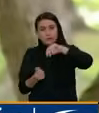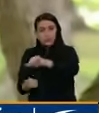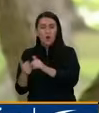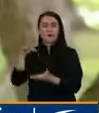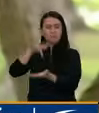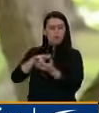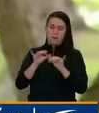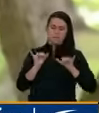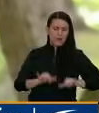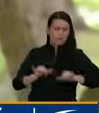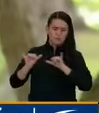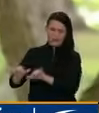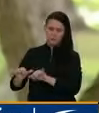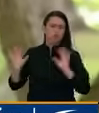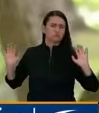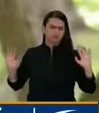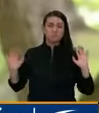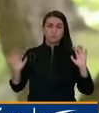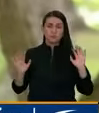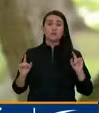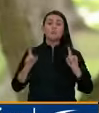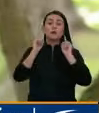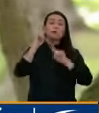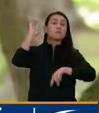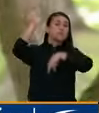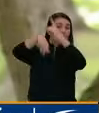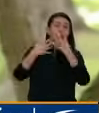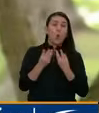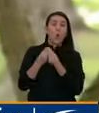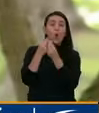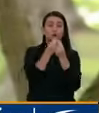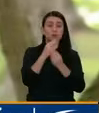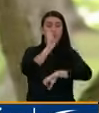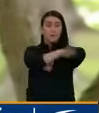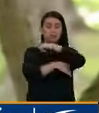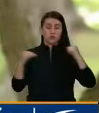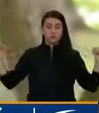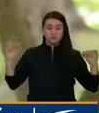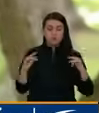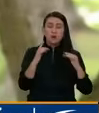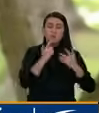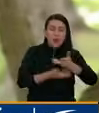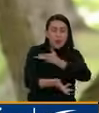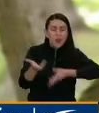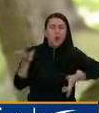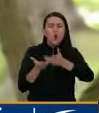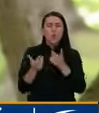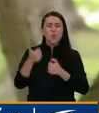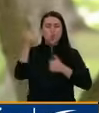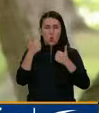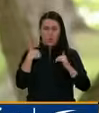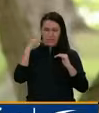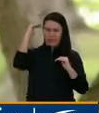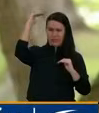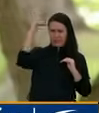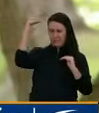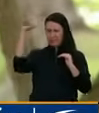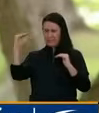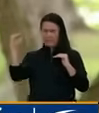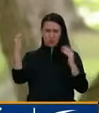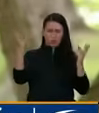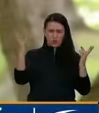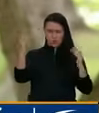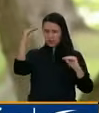deuda y que en el próximo Consejo de Ministros se evaluará, se discutirá en dónde se realizaría este recorte de